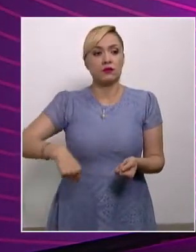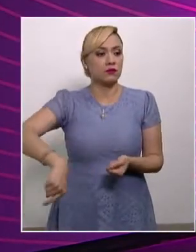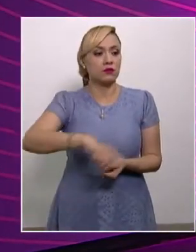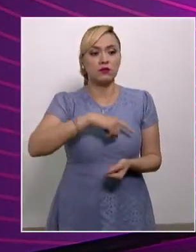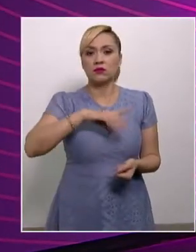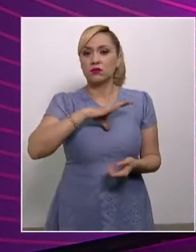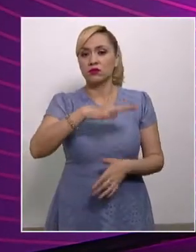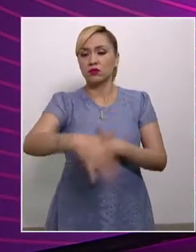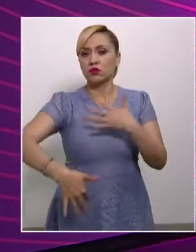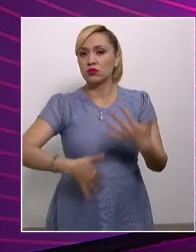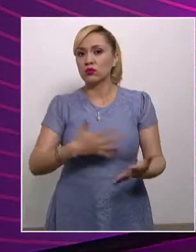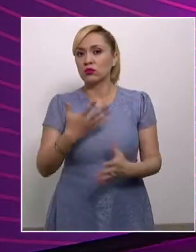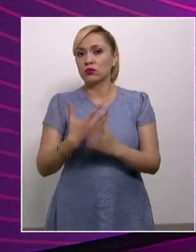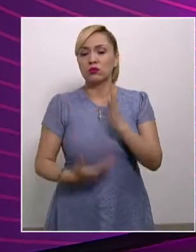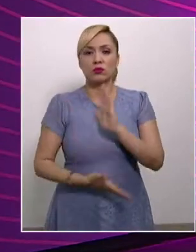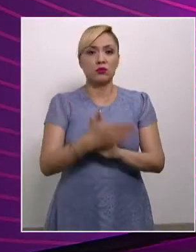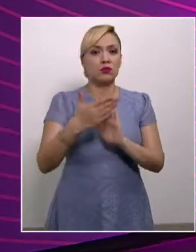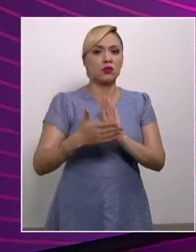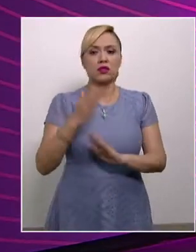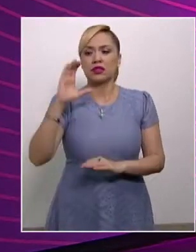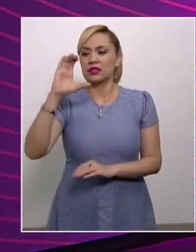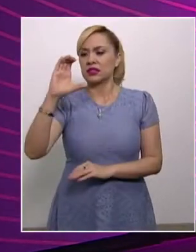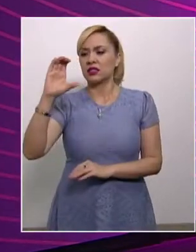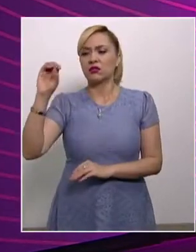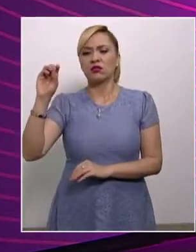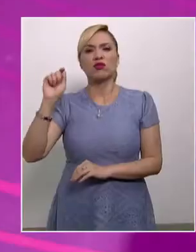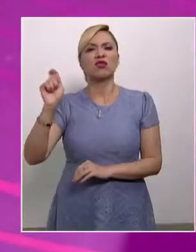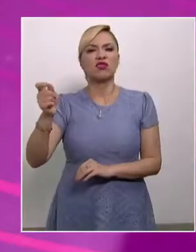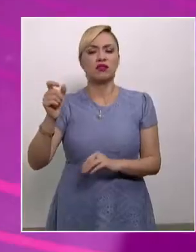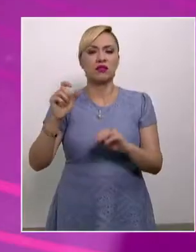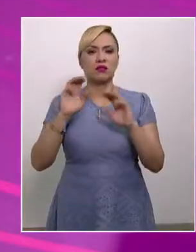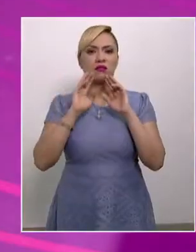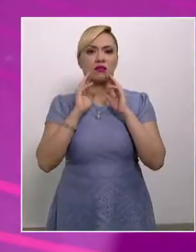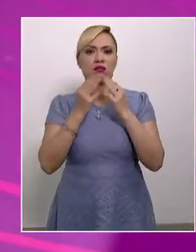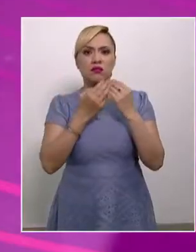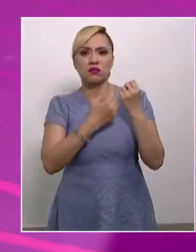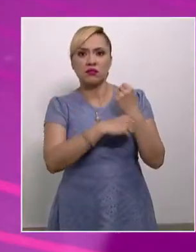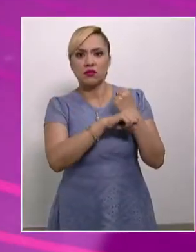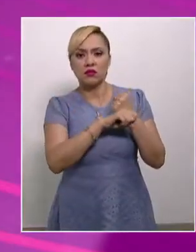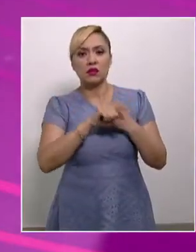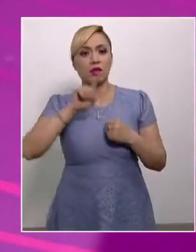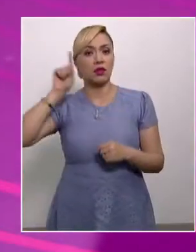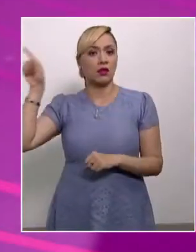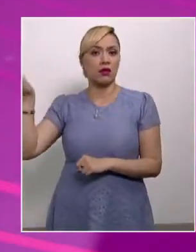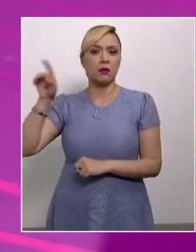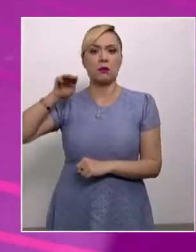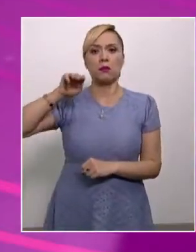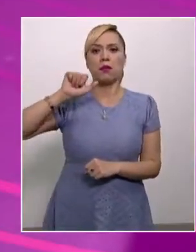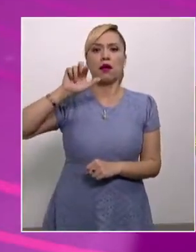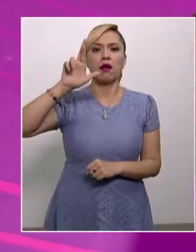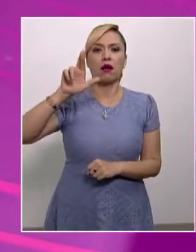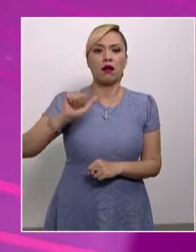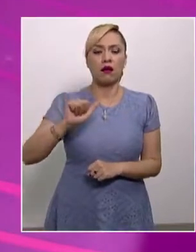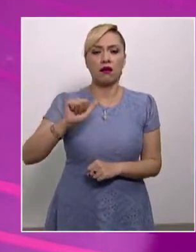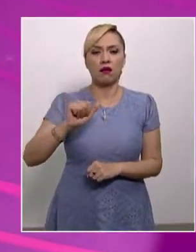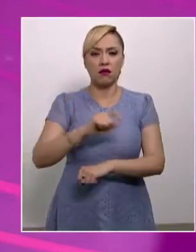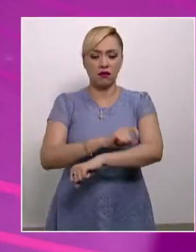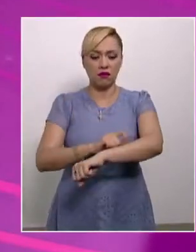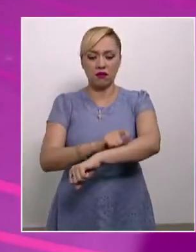de violencia. Acá le llamamos CEO, crimen organizado, allá le llamamos maras, ¿no? Pero más o menos los procesos son